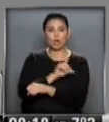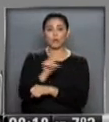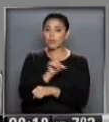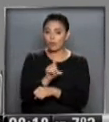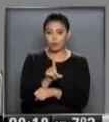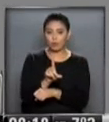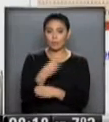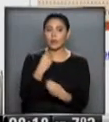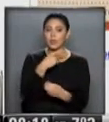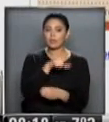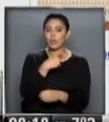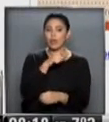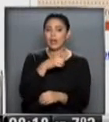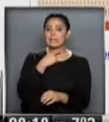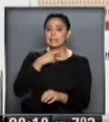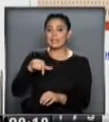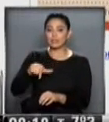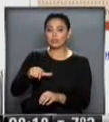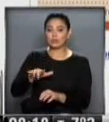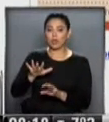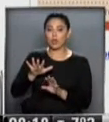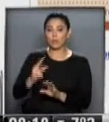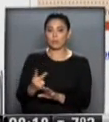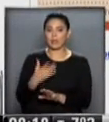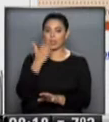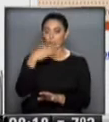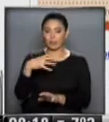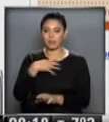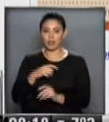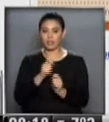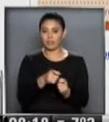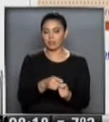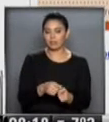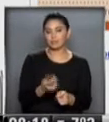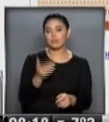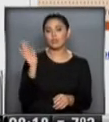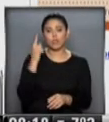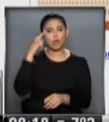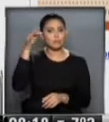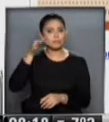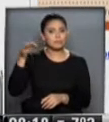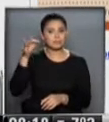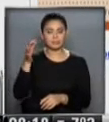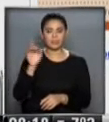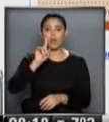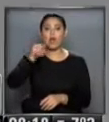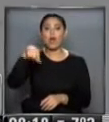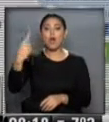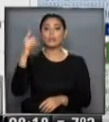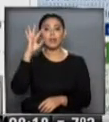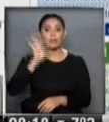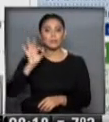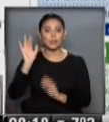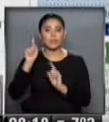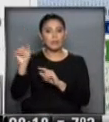suficiente porque van a esperar que solo dones mis órganos este es un mito clásico otro mito también que